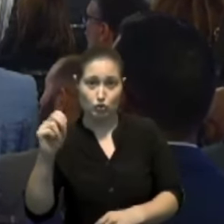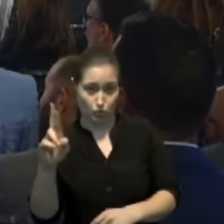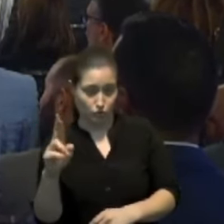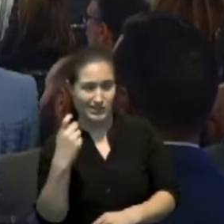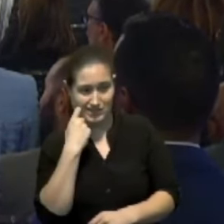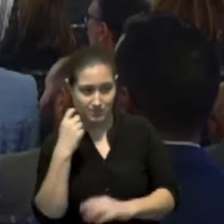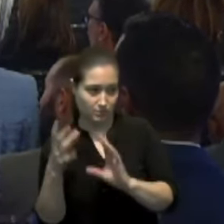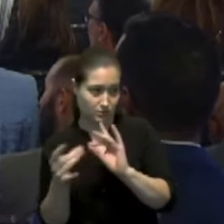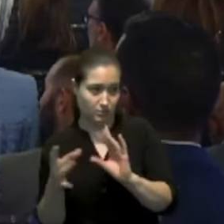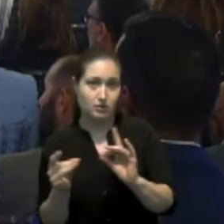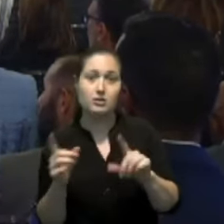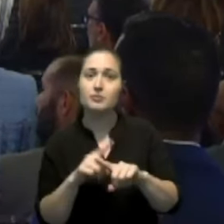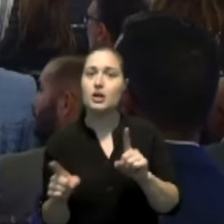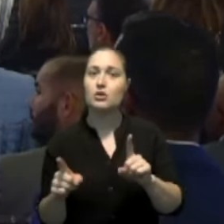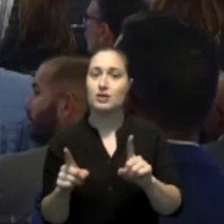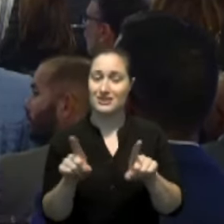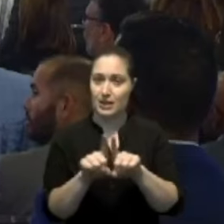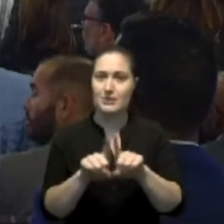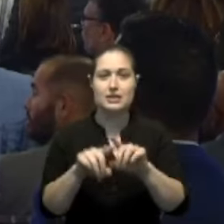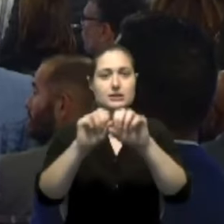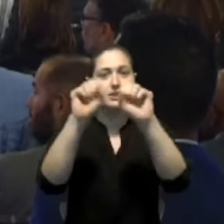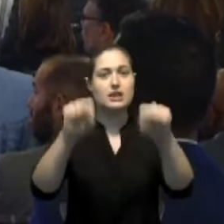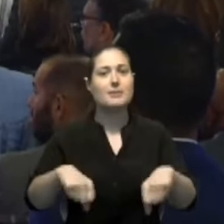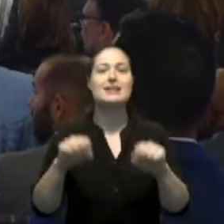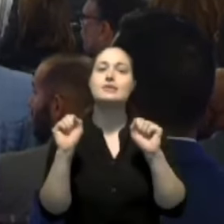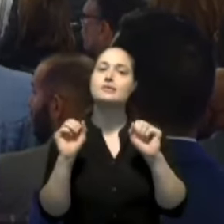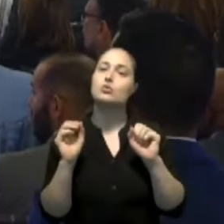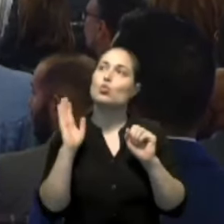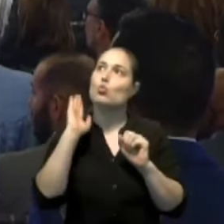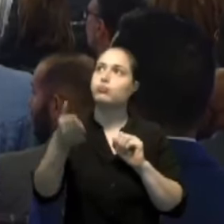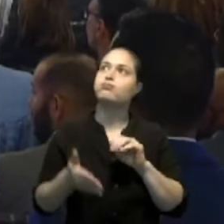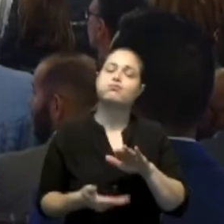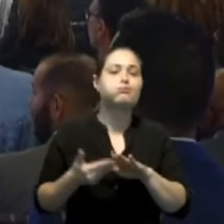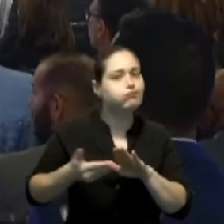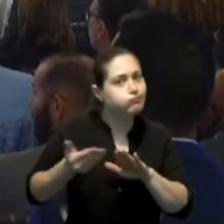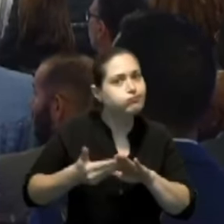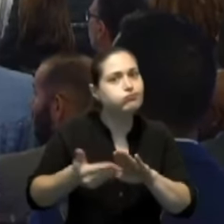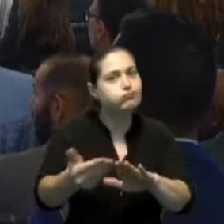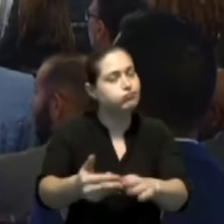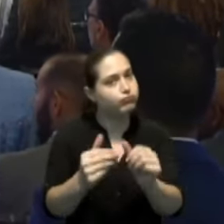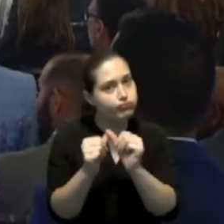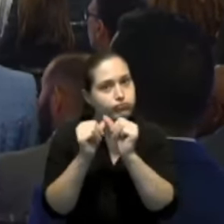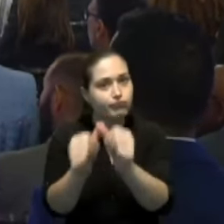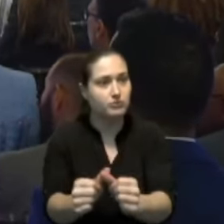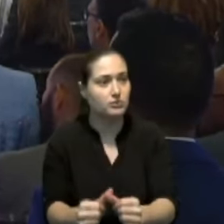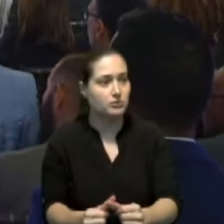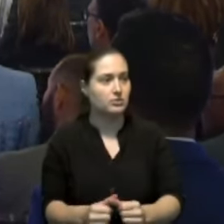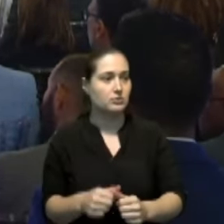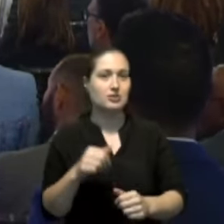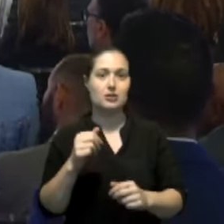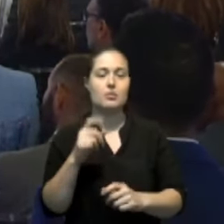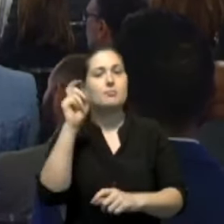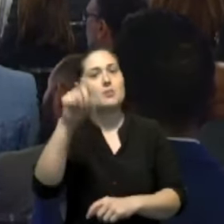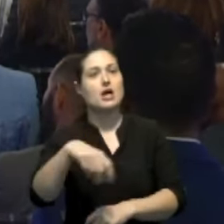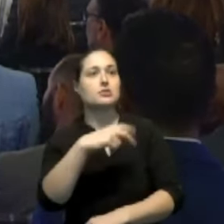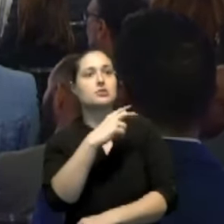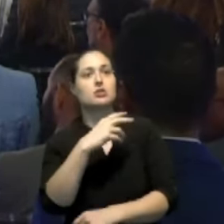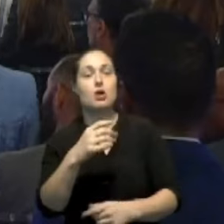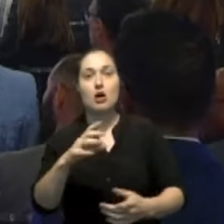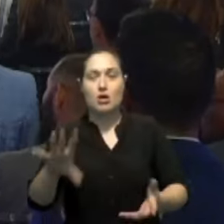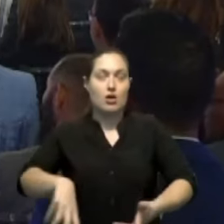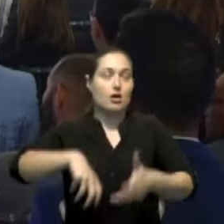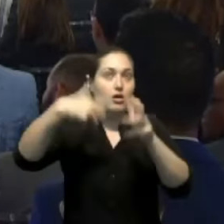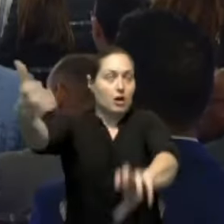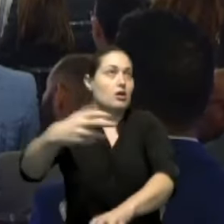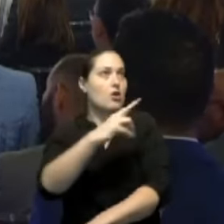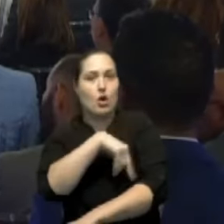sio da la sostenibilidad al sistema porque también pues elimina la cantidad de visitas a los hospitales lo descongestiona